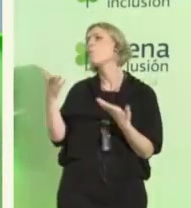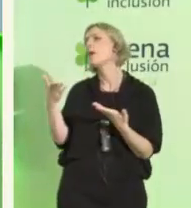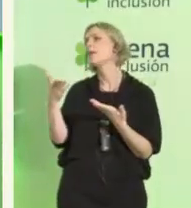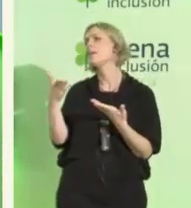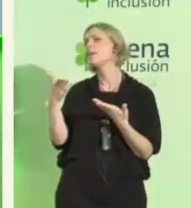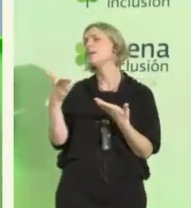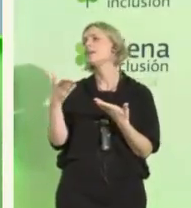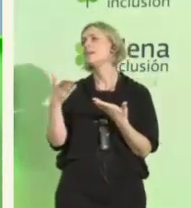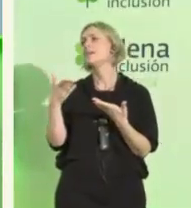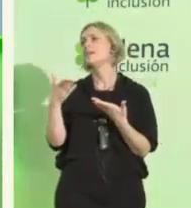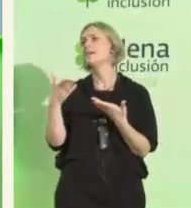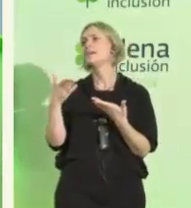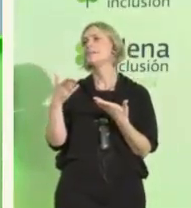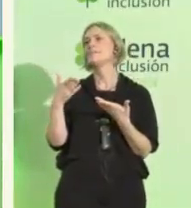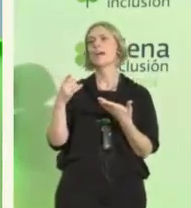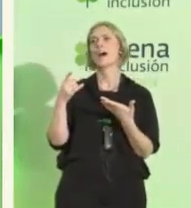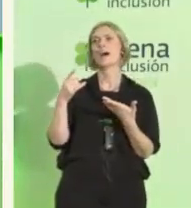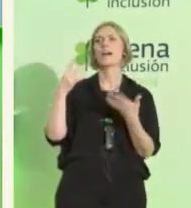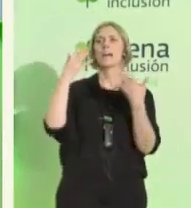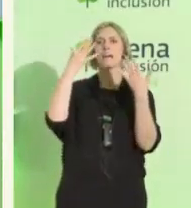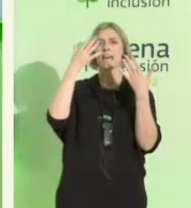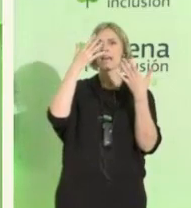sean invisibles